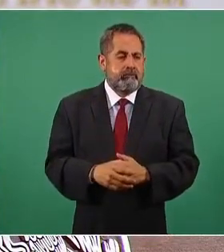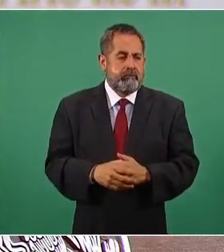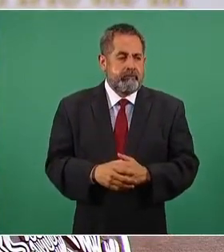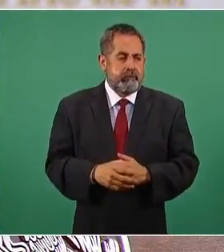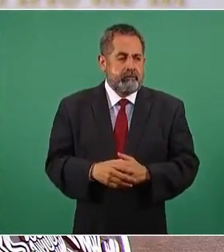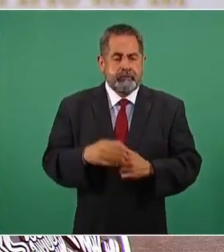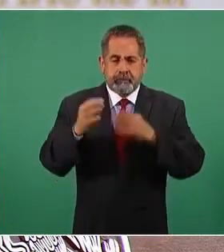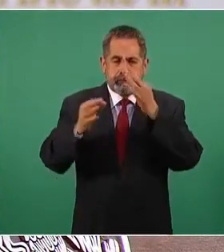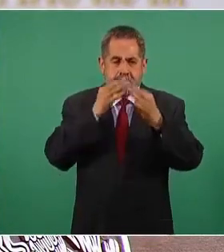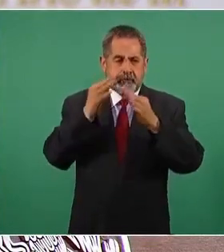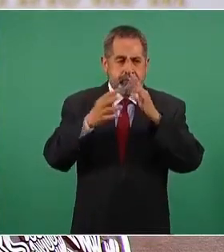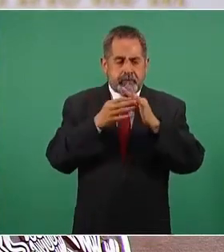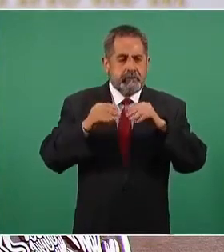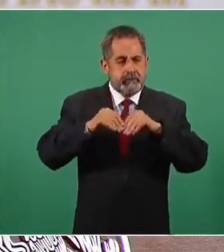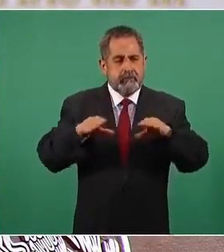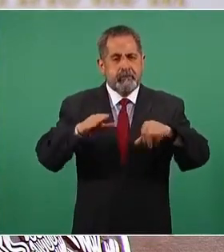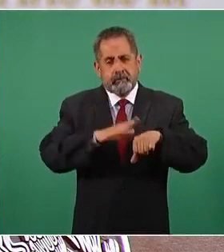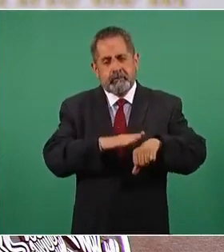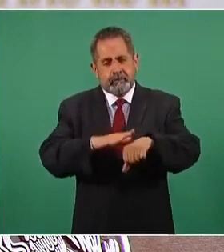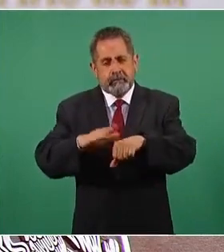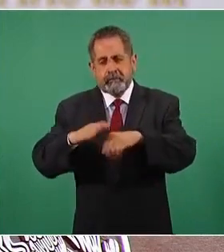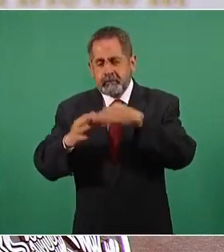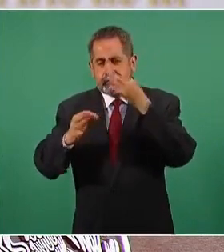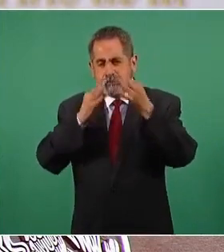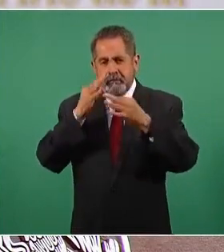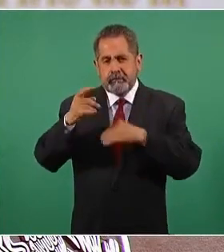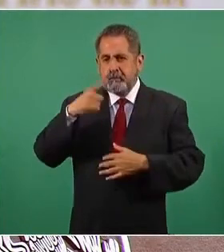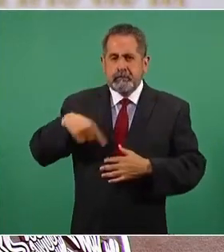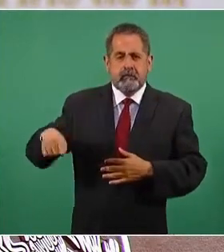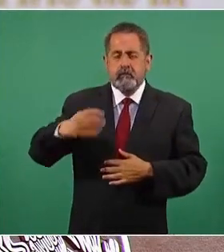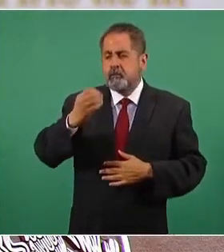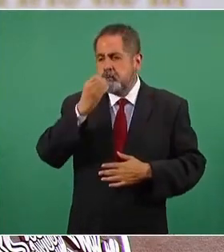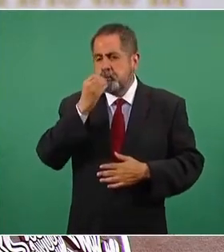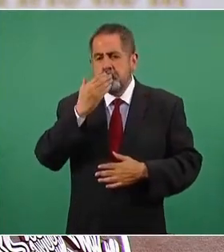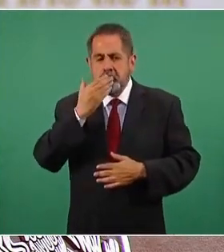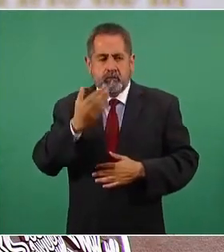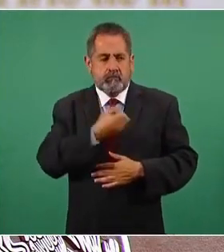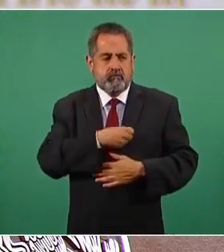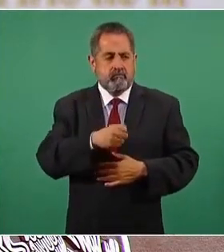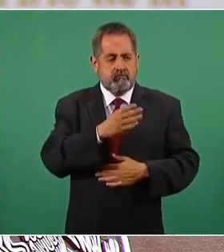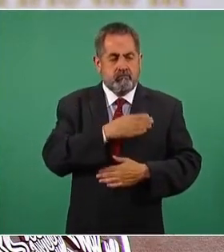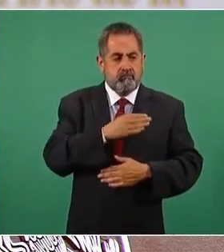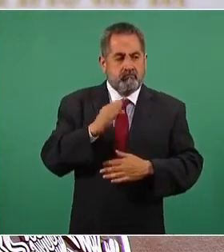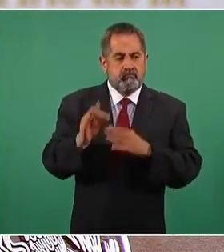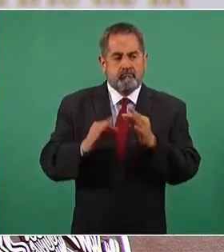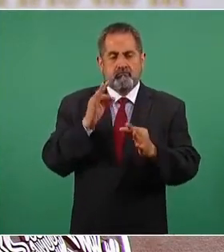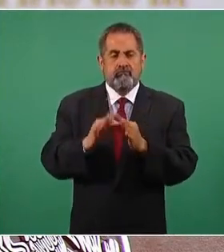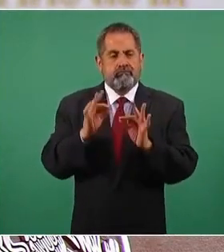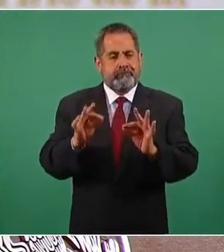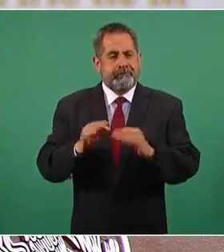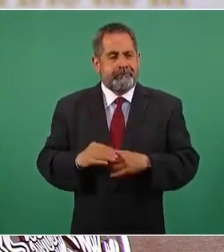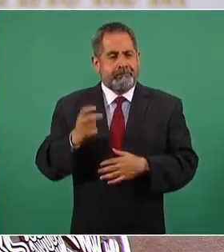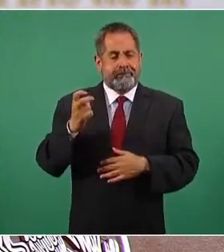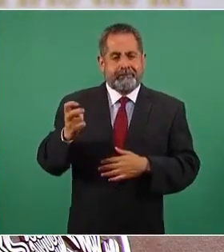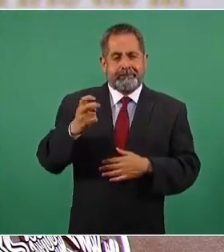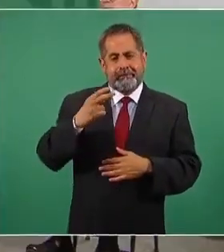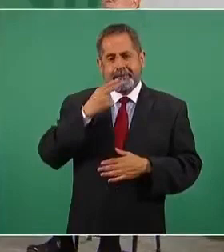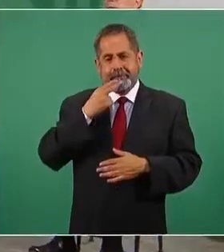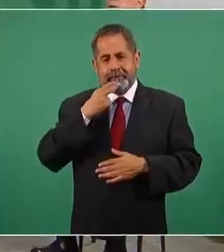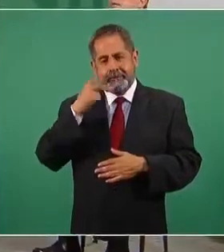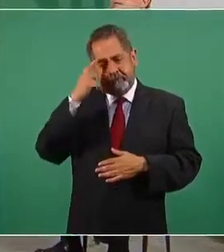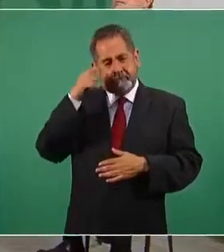de una campaña para una buena alimentación, una campaña